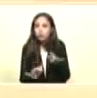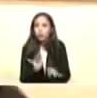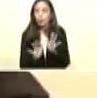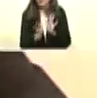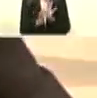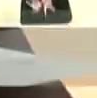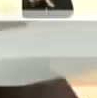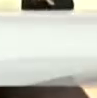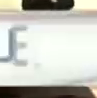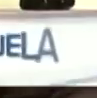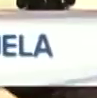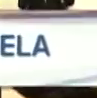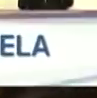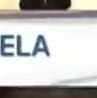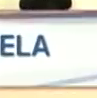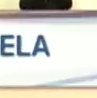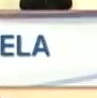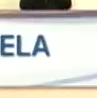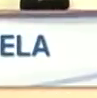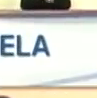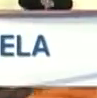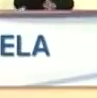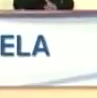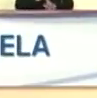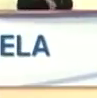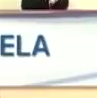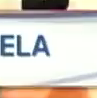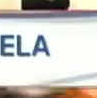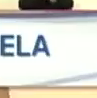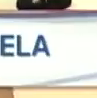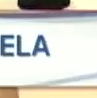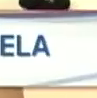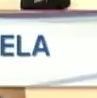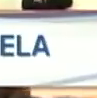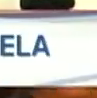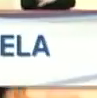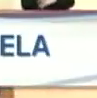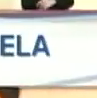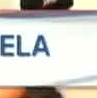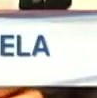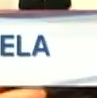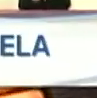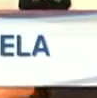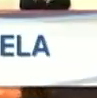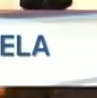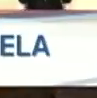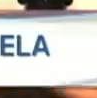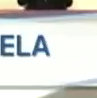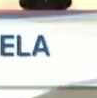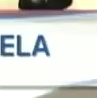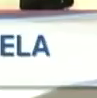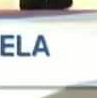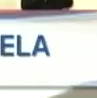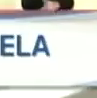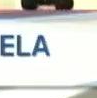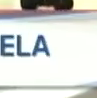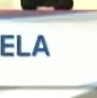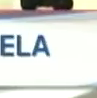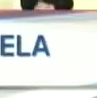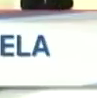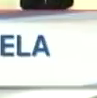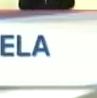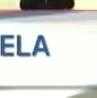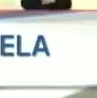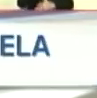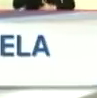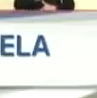su casa, pero además con la capacidad de procesamiento de información, de cómputo que tienen nuestras instituciones, universidades, centros de trabajo,